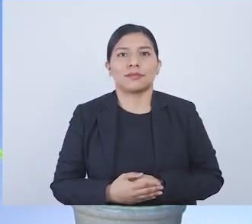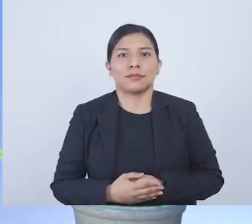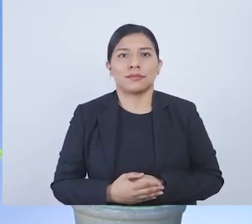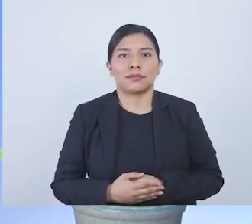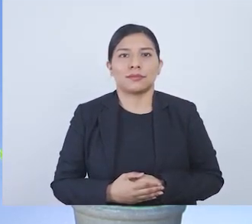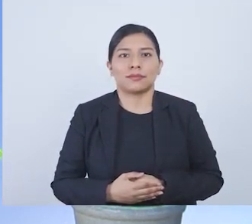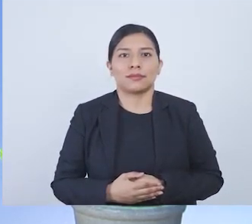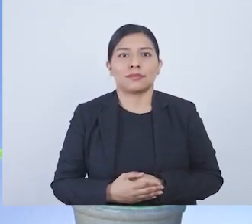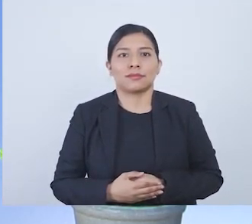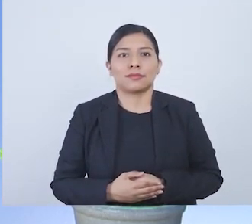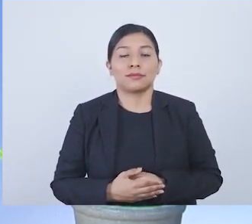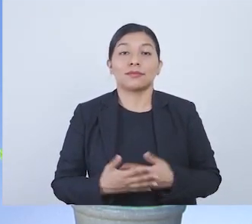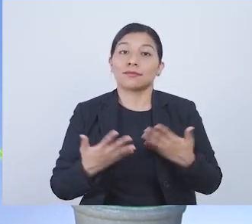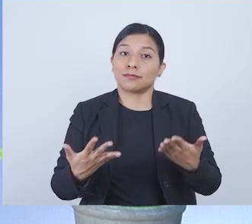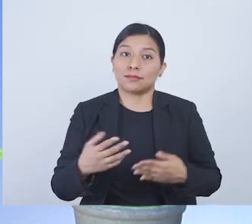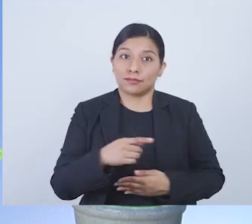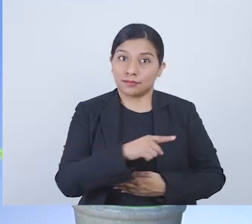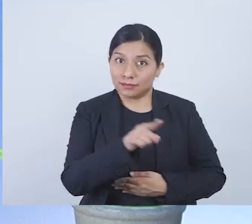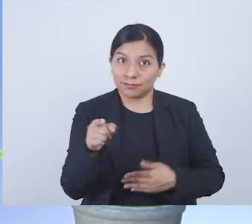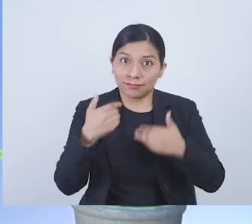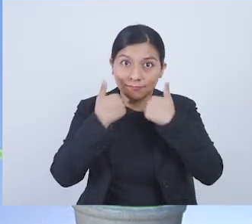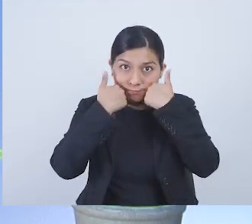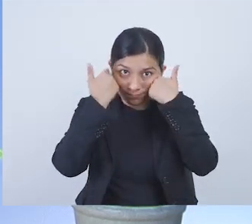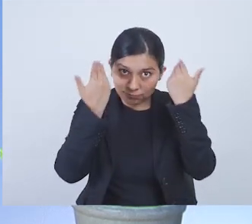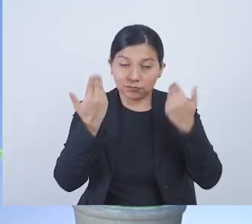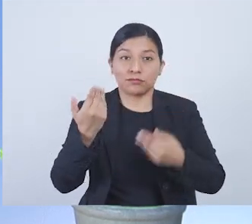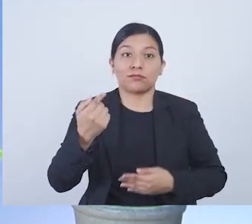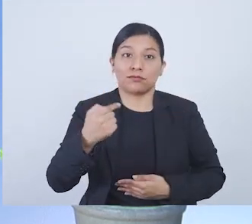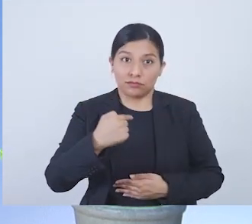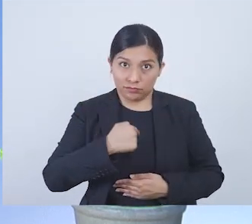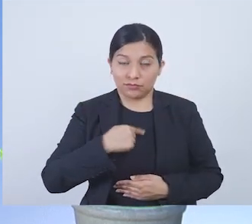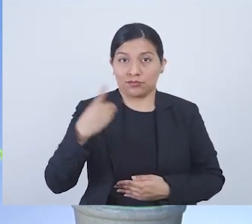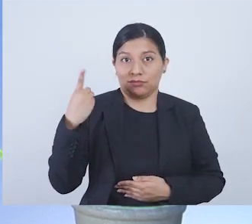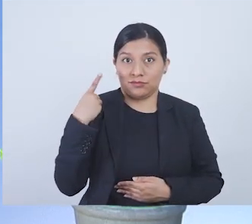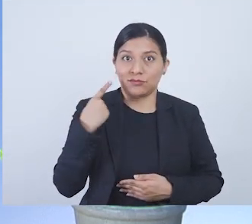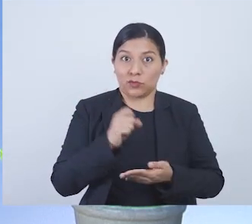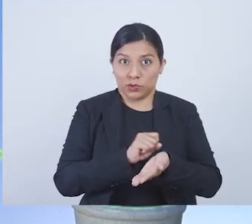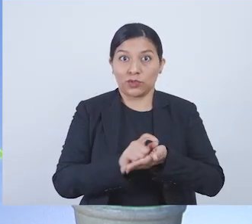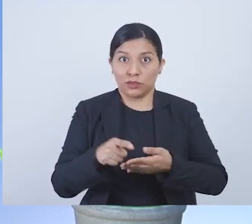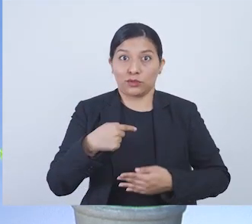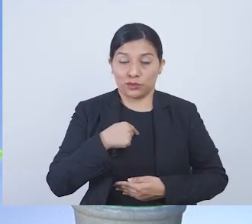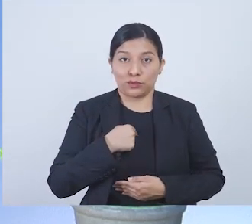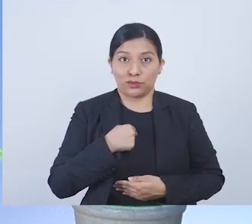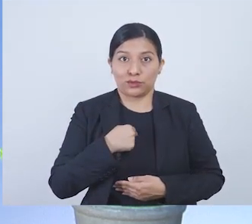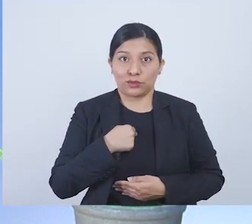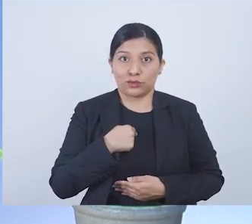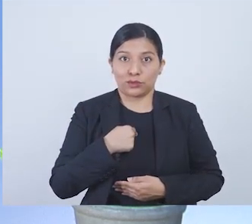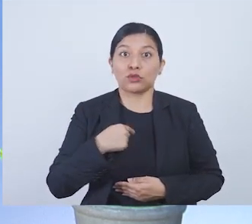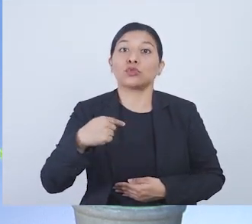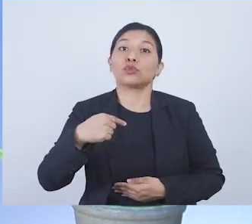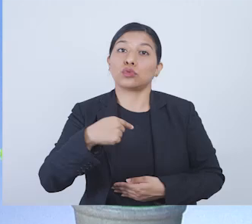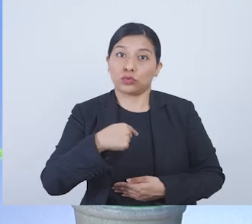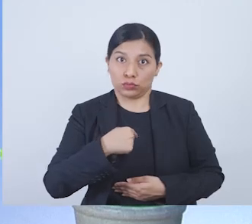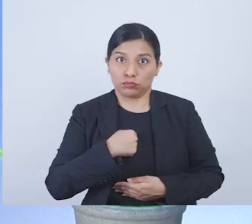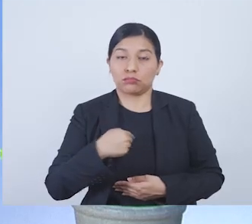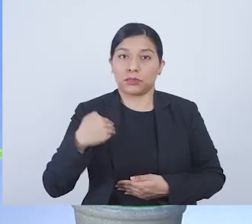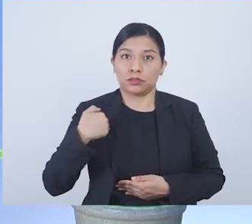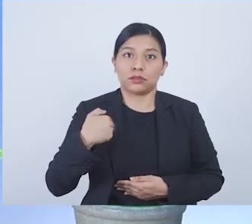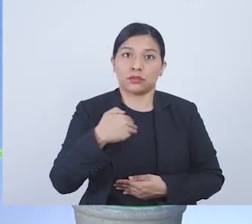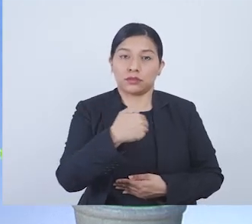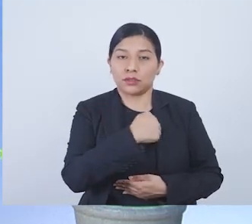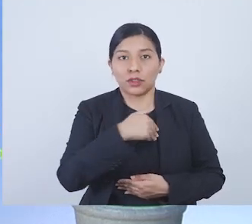Como docentes, como directores de las escuelas, como Ministerio de